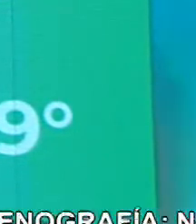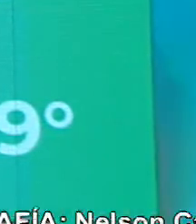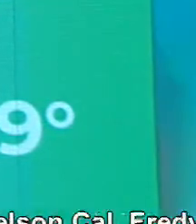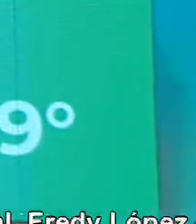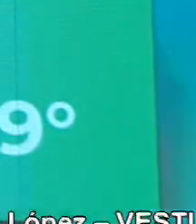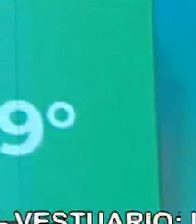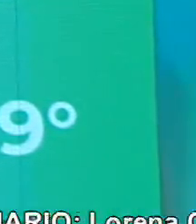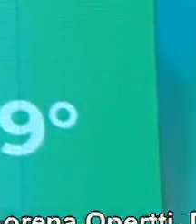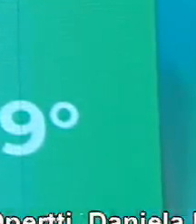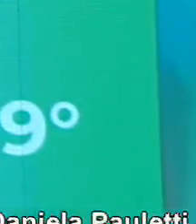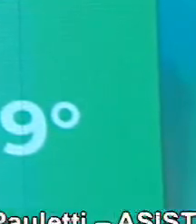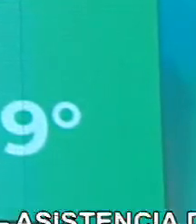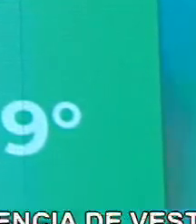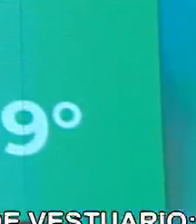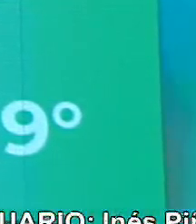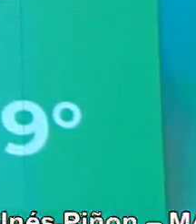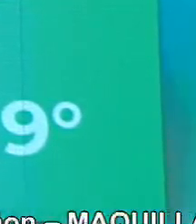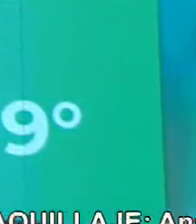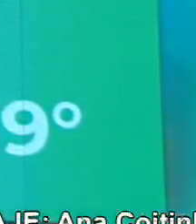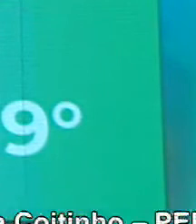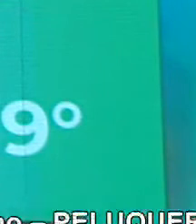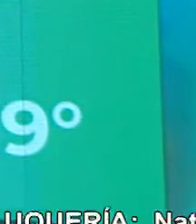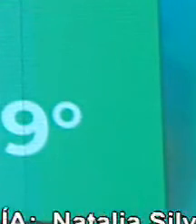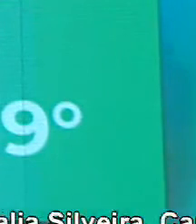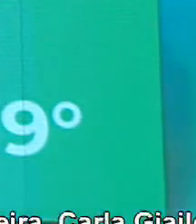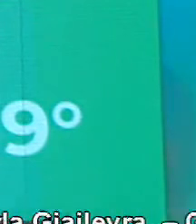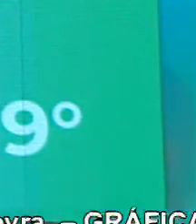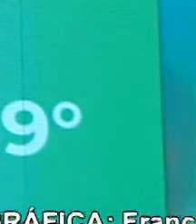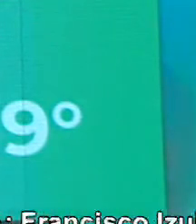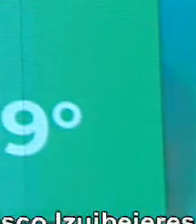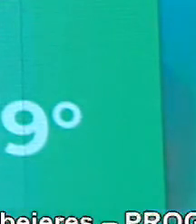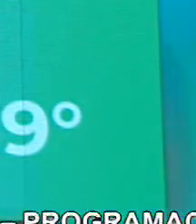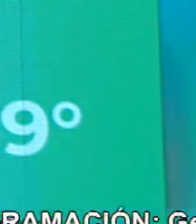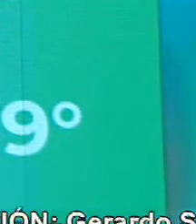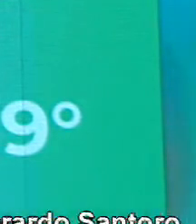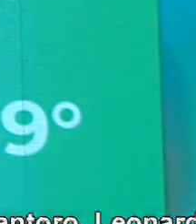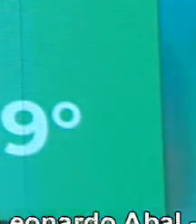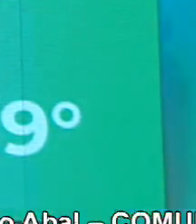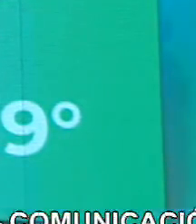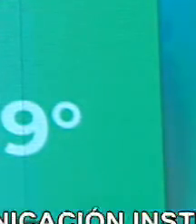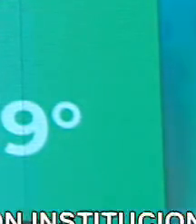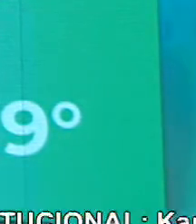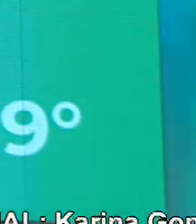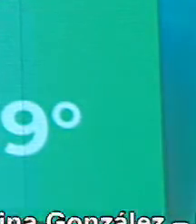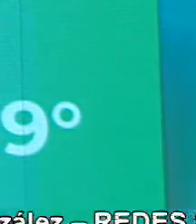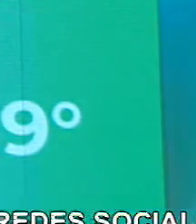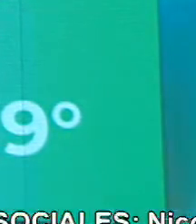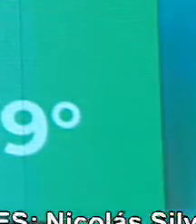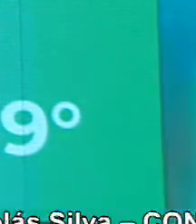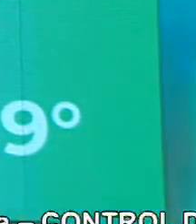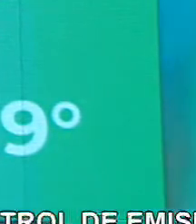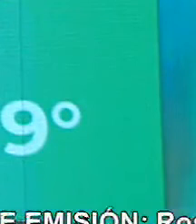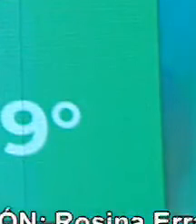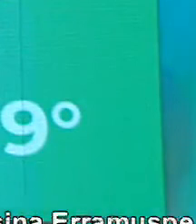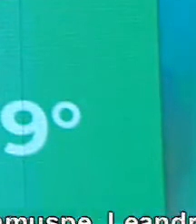es de 12 grados y la máxima 19 bueno muy parecido allí vemos el dibujo y el pronóstico para el jueves 12